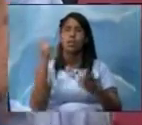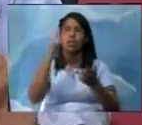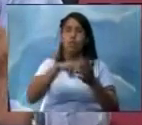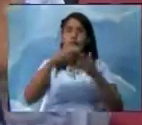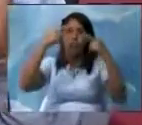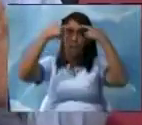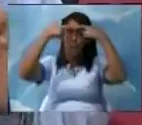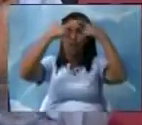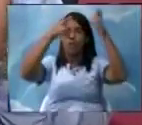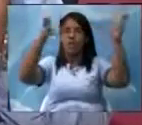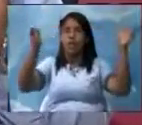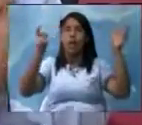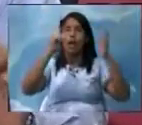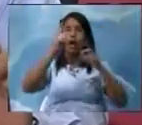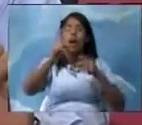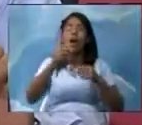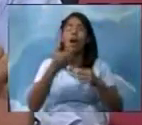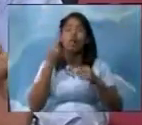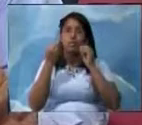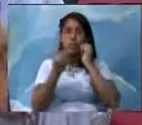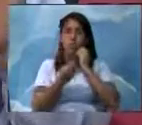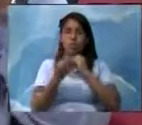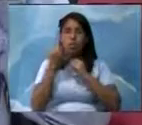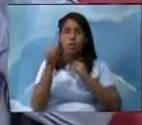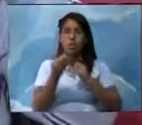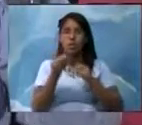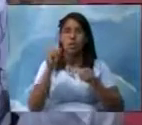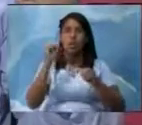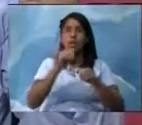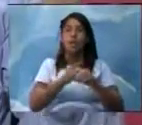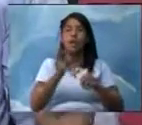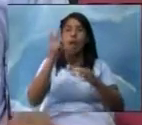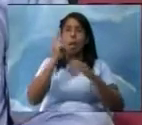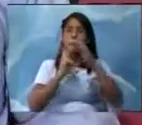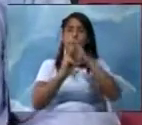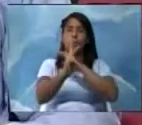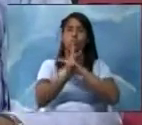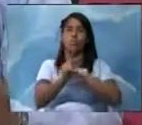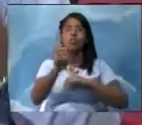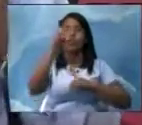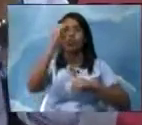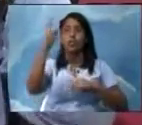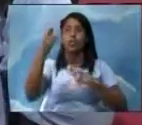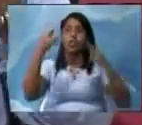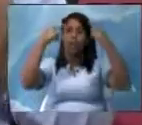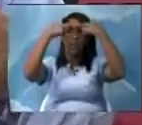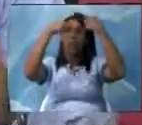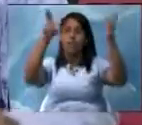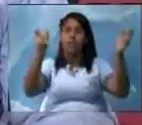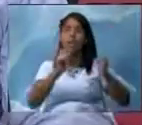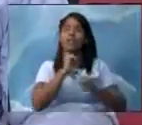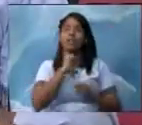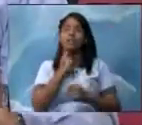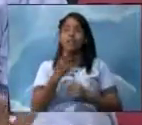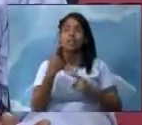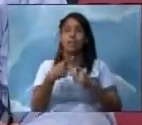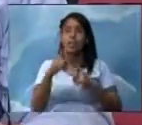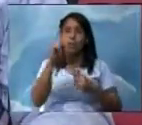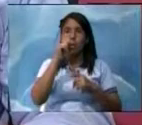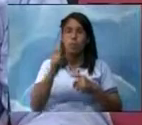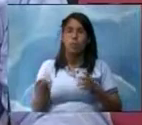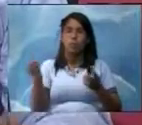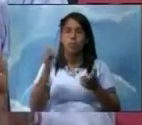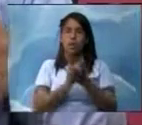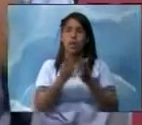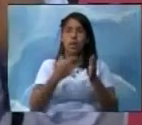fue revelado a Daniel en visión Dios le revela el secreto a Daniel vuelvo